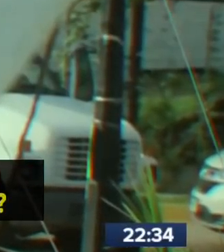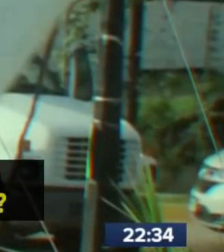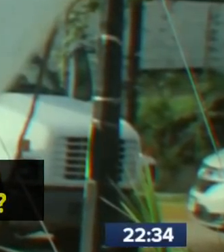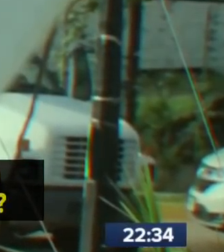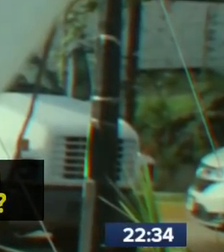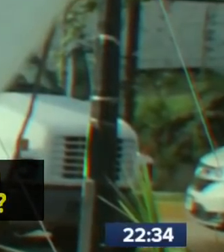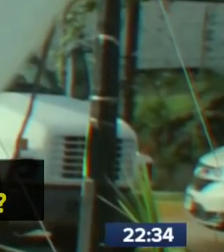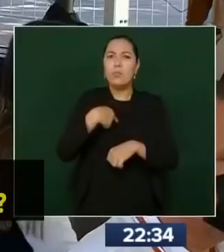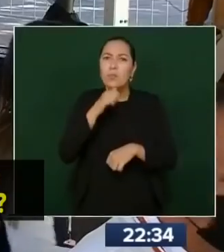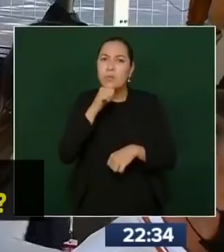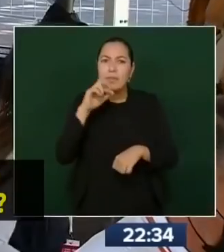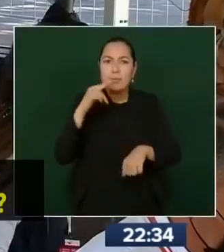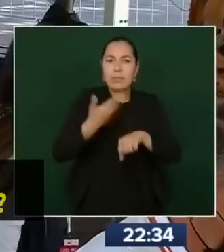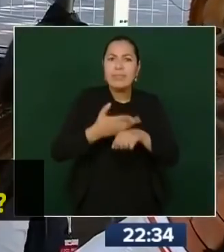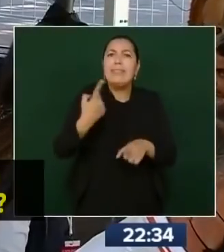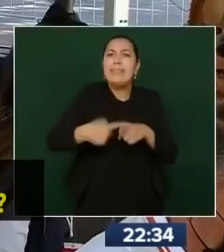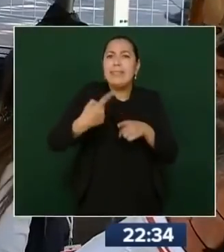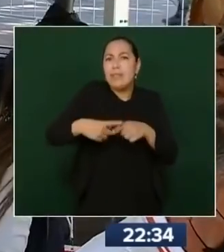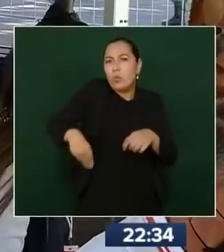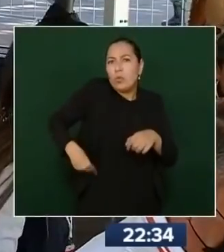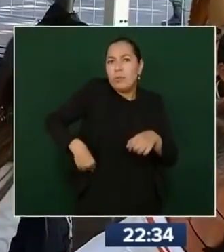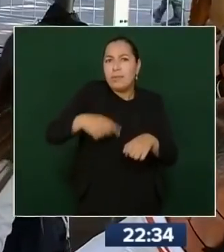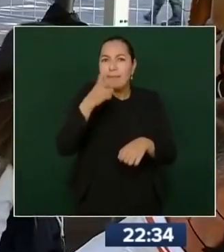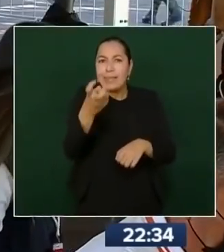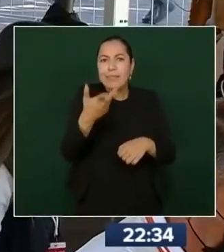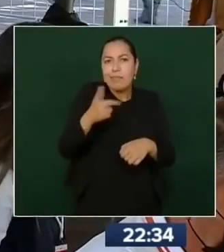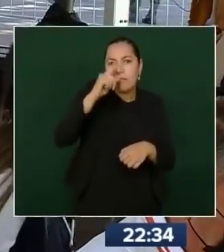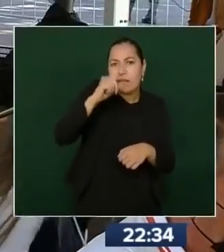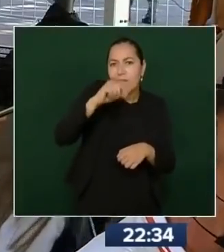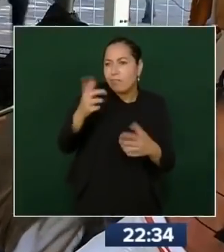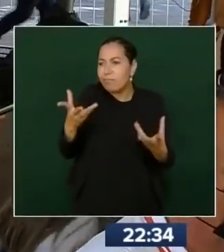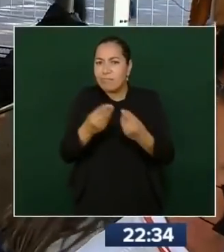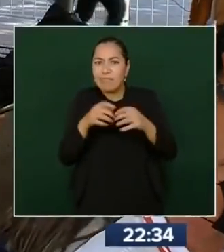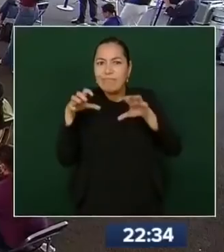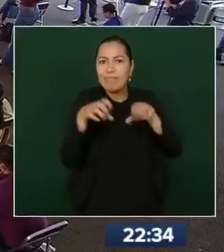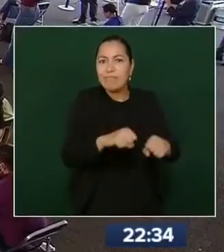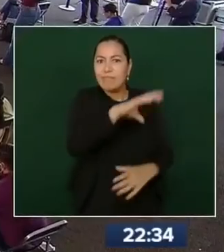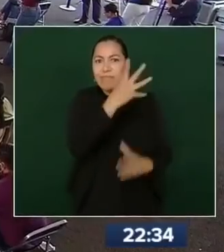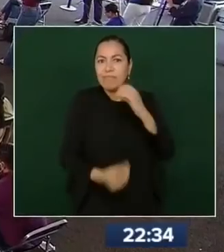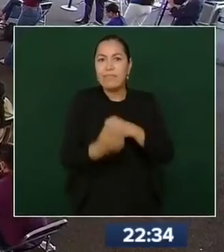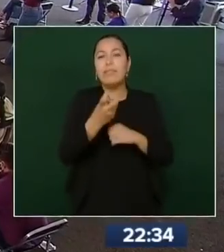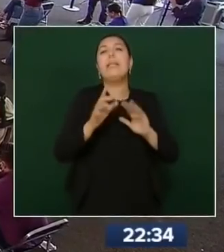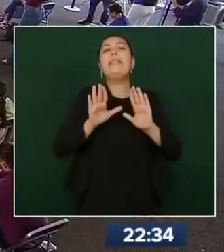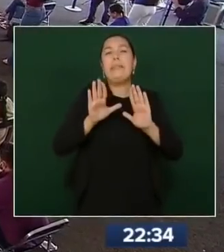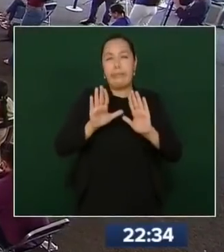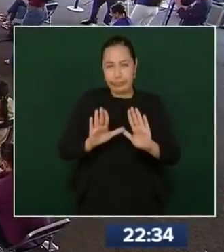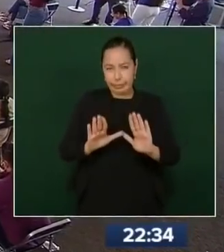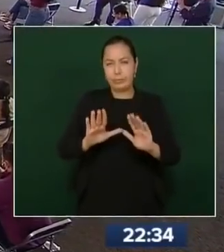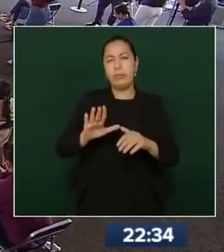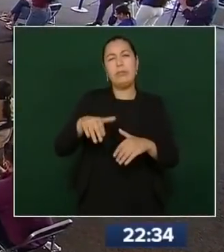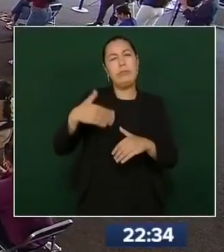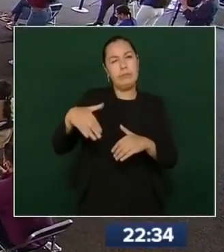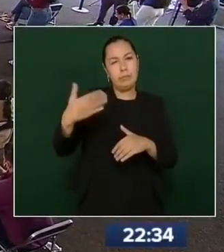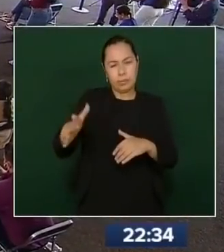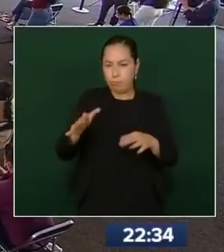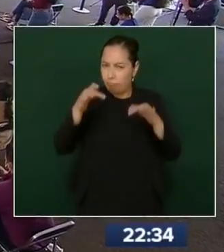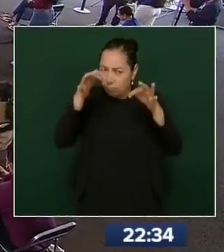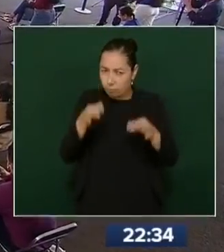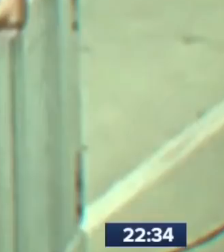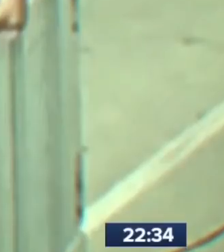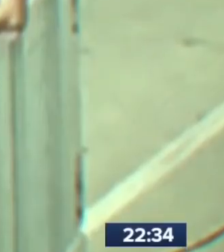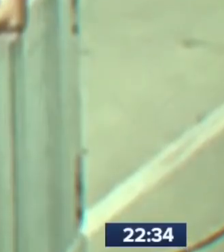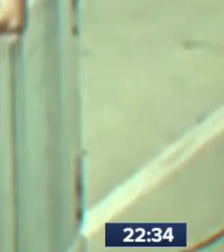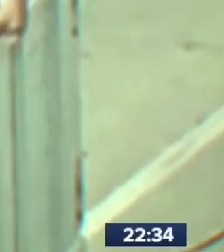ese operativo fallido que se comentó? Vamos a informarlo bien. Cuando tengamos todos los